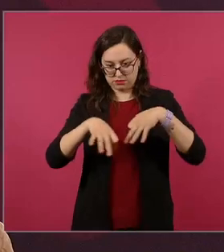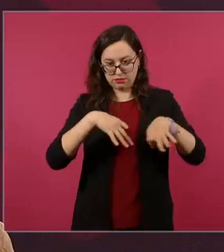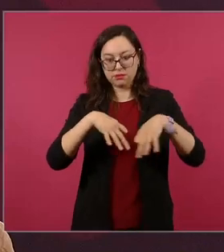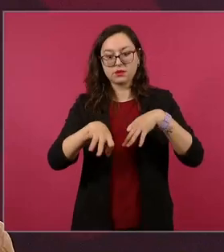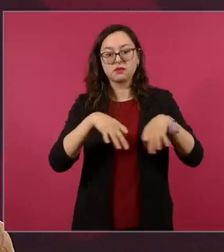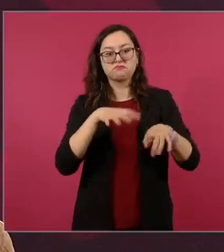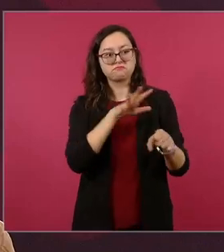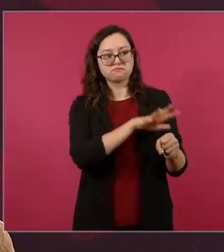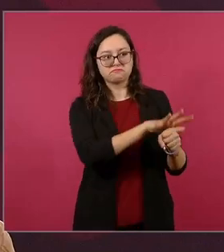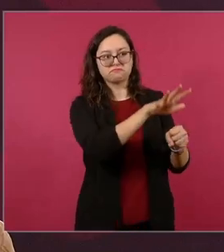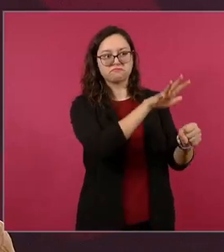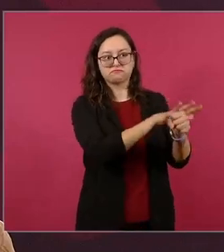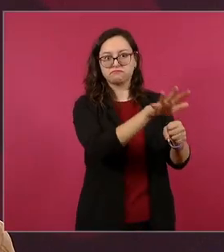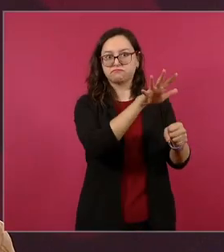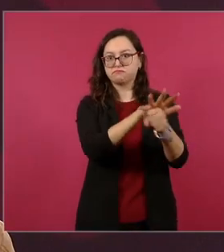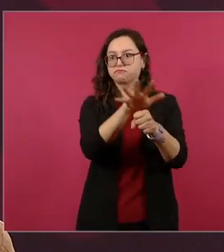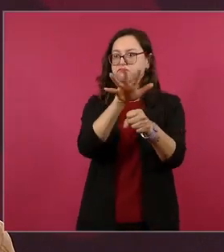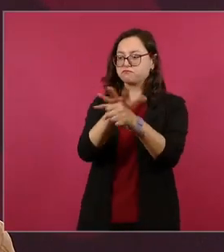con suficientes